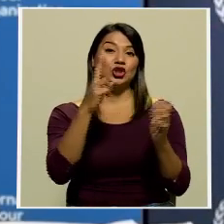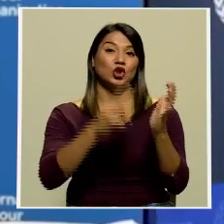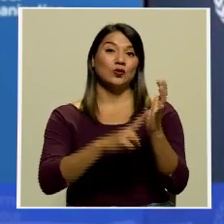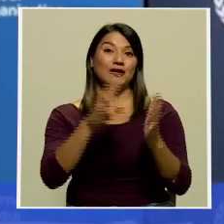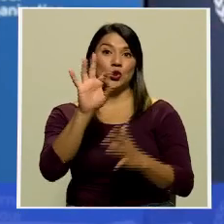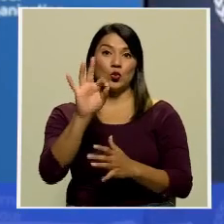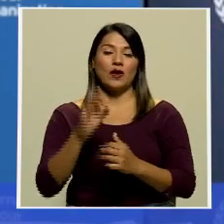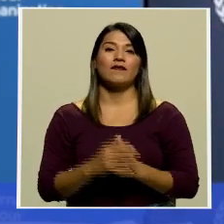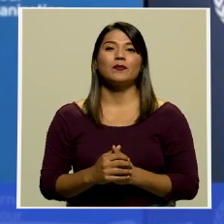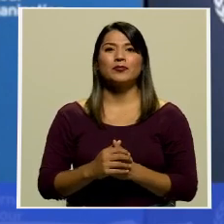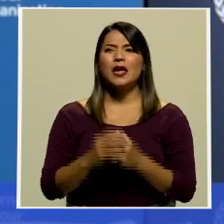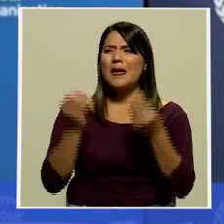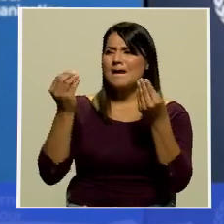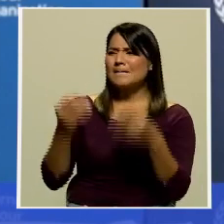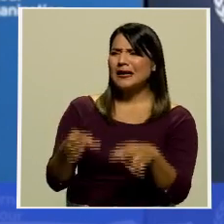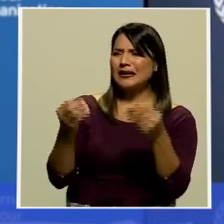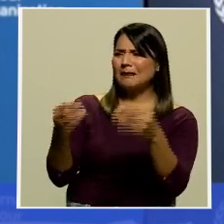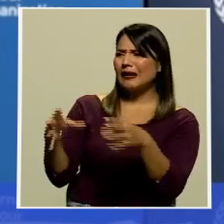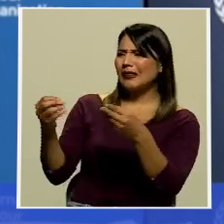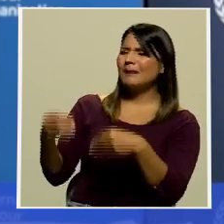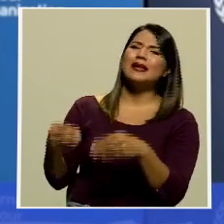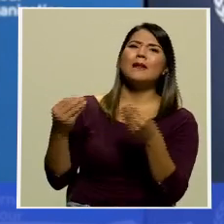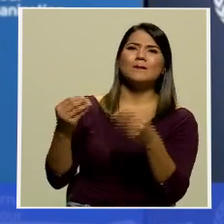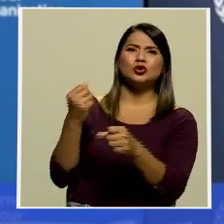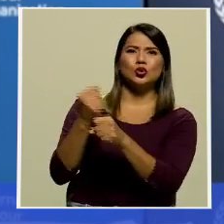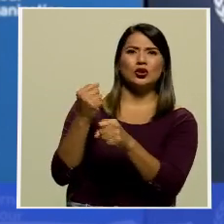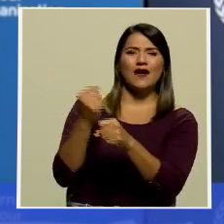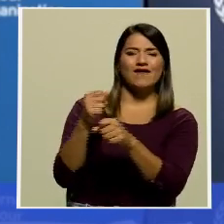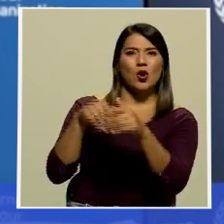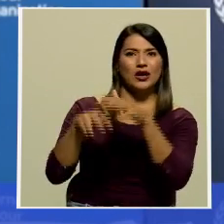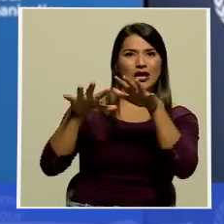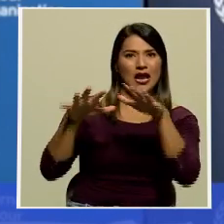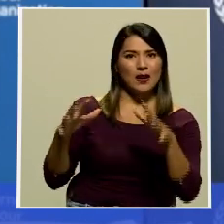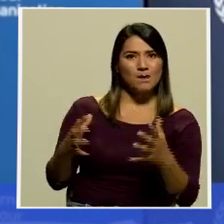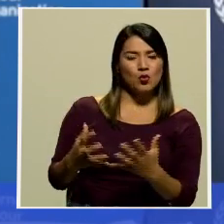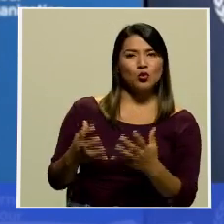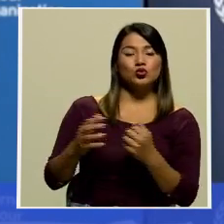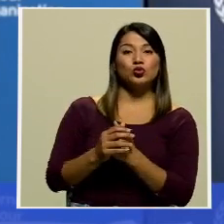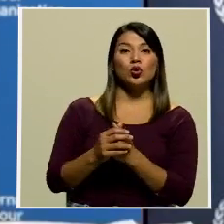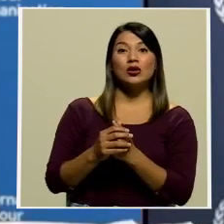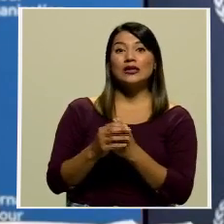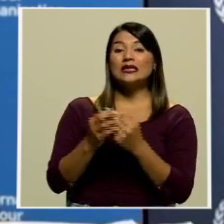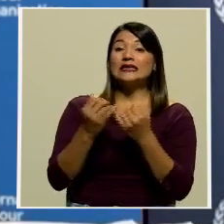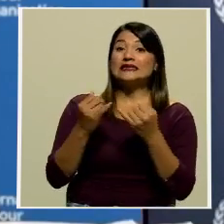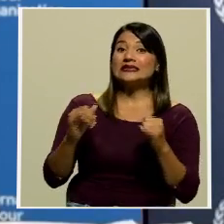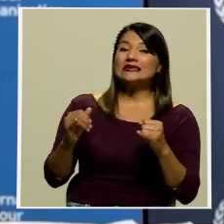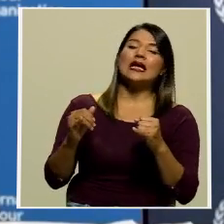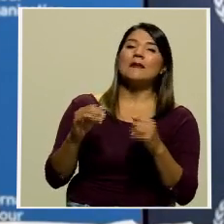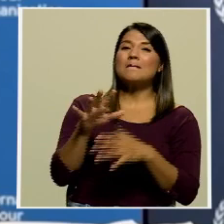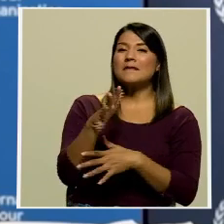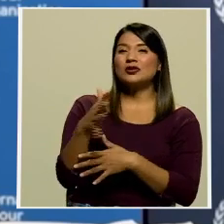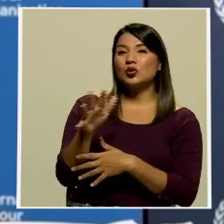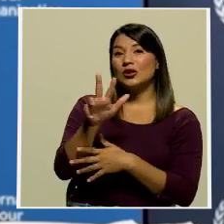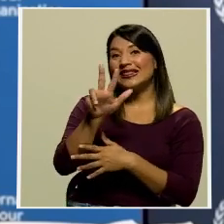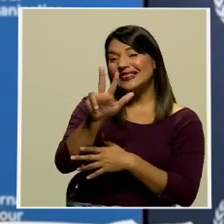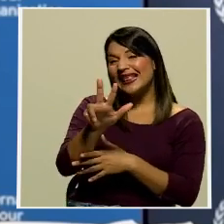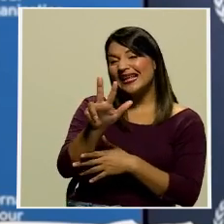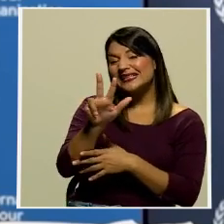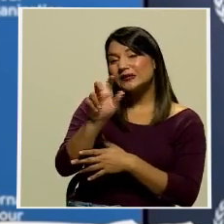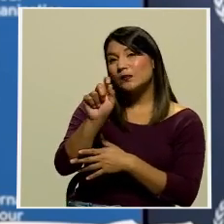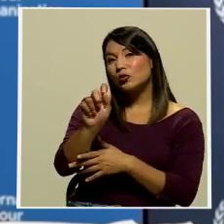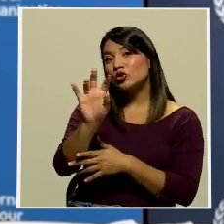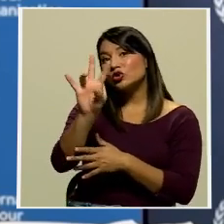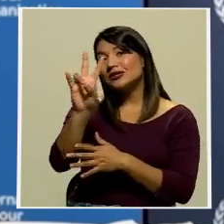Ha habido pérdidas masivas en los ingresos laborales mundiales, que sin contar los últimos apoyos a la renta, son equivalentes a 3,7 billones